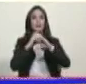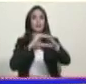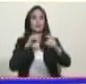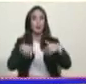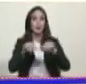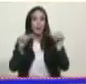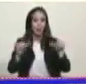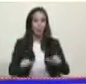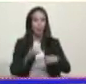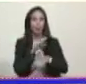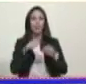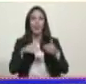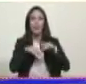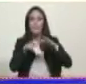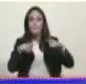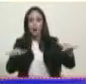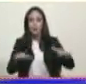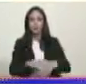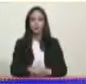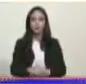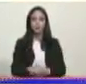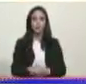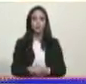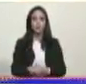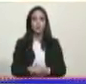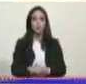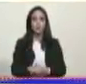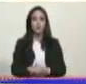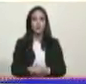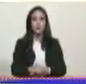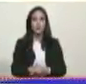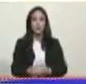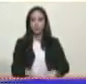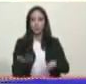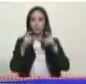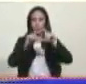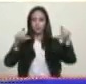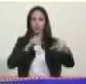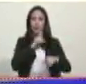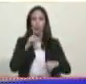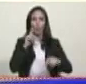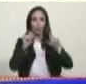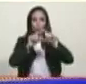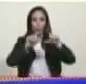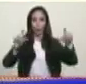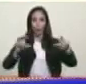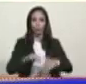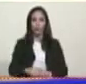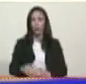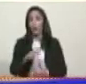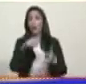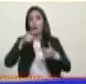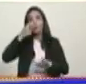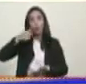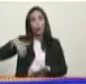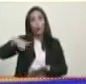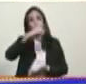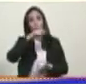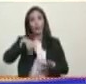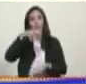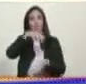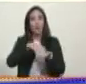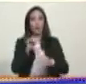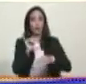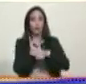acuático de pasajeros, TAP, llamado TAP, y por supuesto el pueblo de Sucre le agradece que, a pesar de que